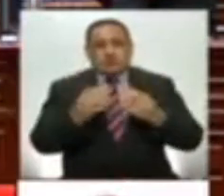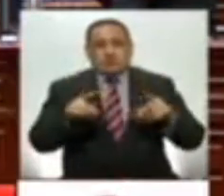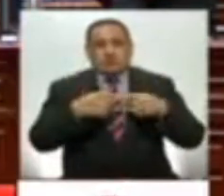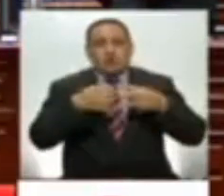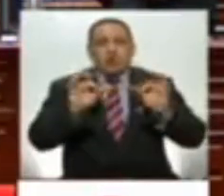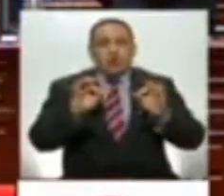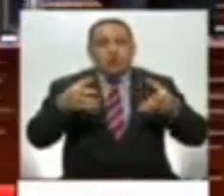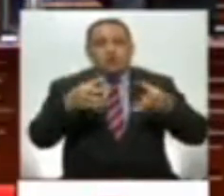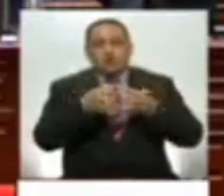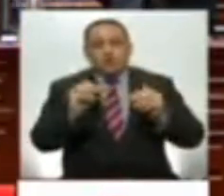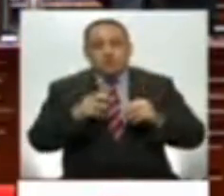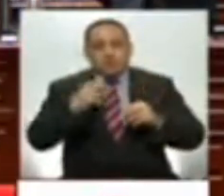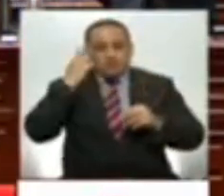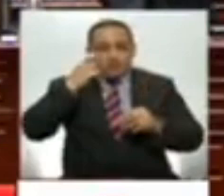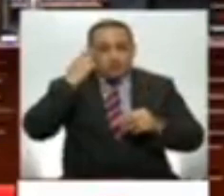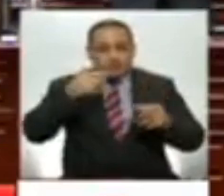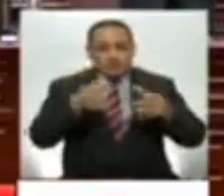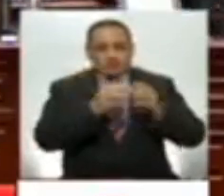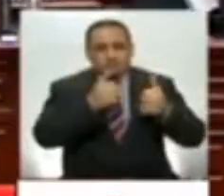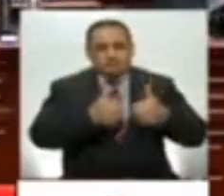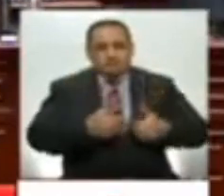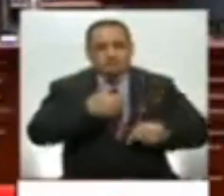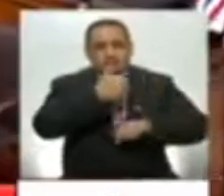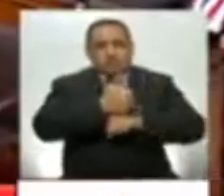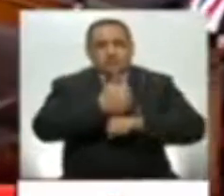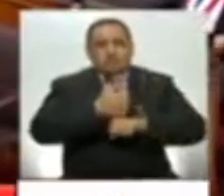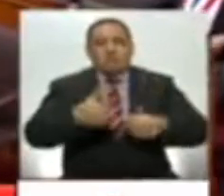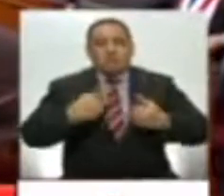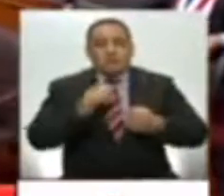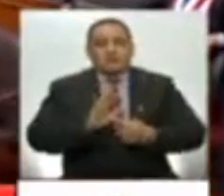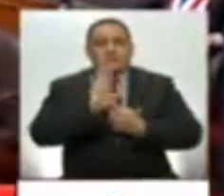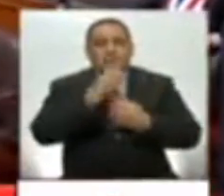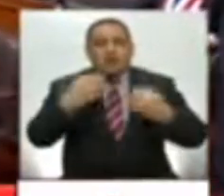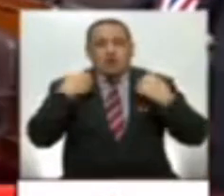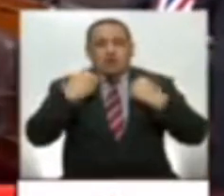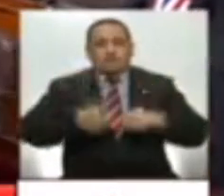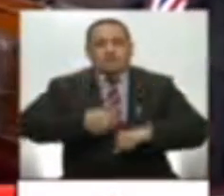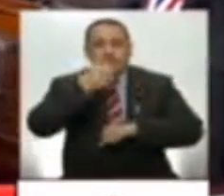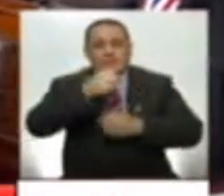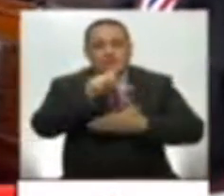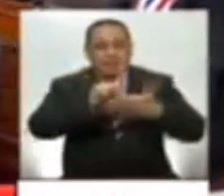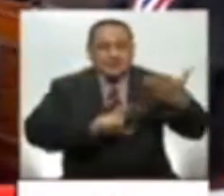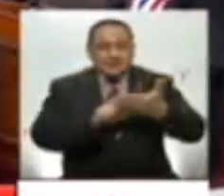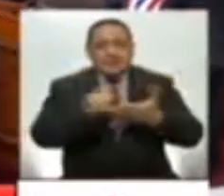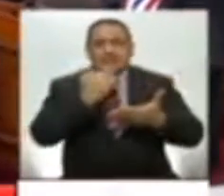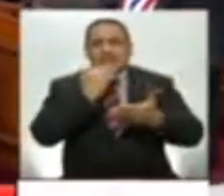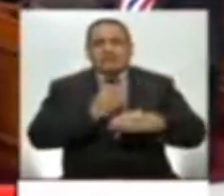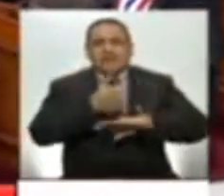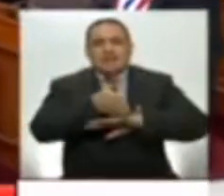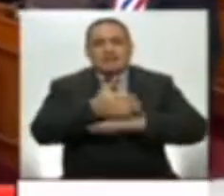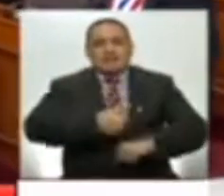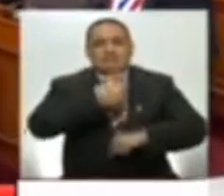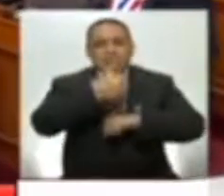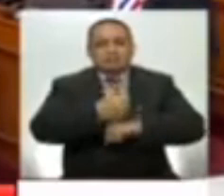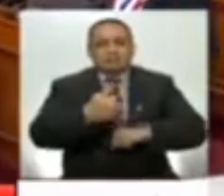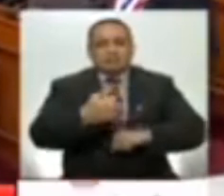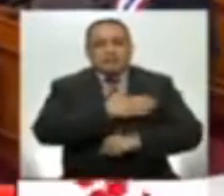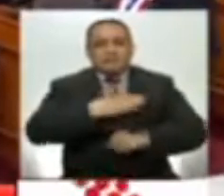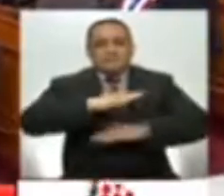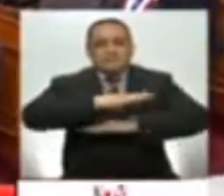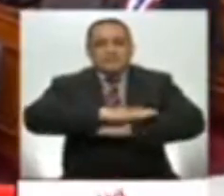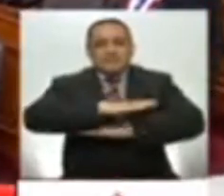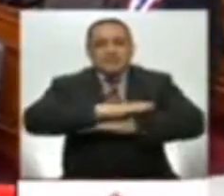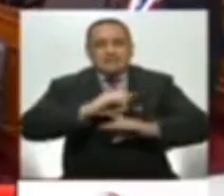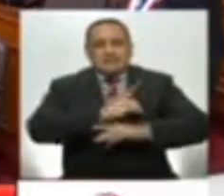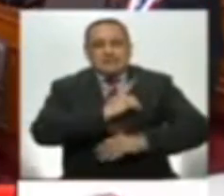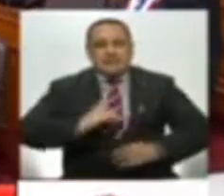grupos parlamentarios debidamente constituidos, pueden presentar a la oficialía mayor las listas de candidatos para ocupar los cargos de la mesa directiva del